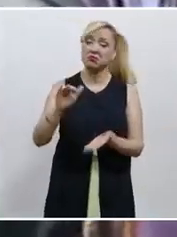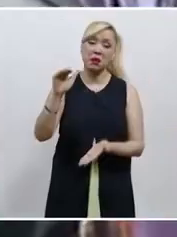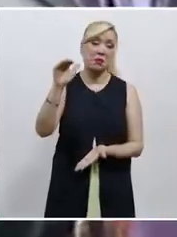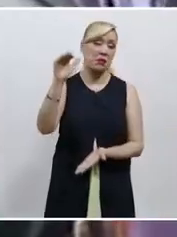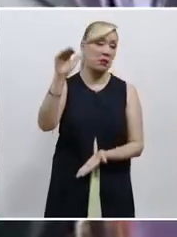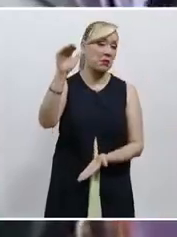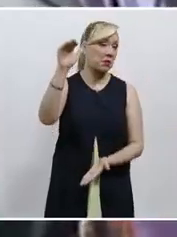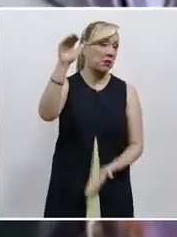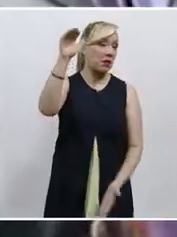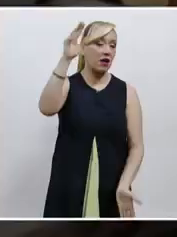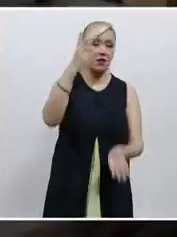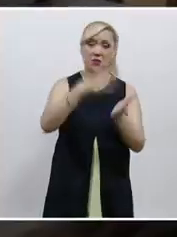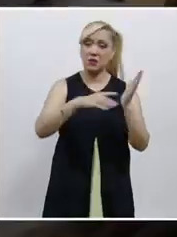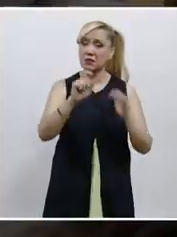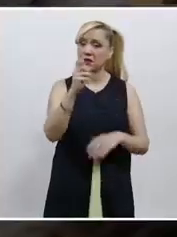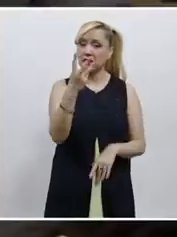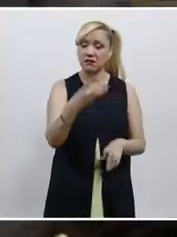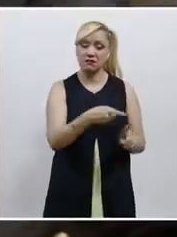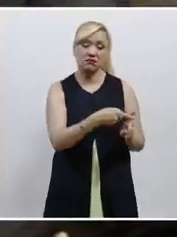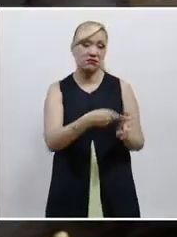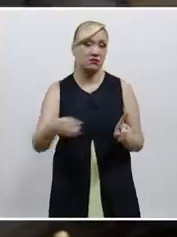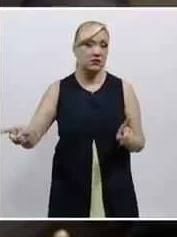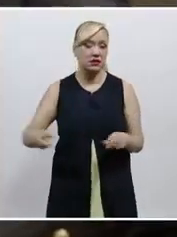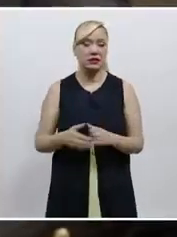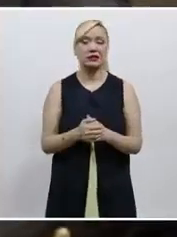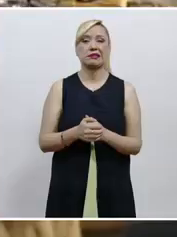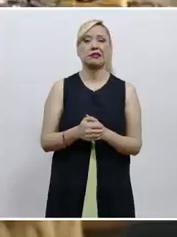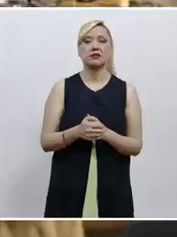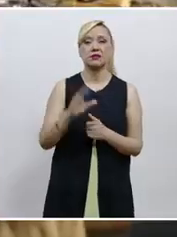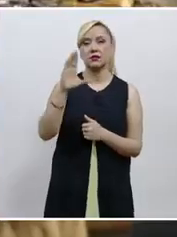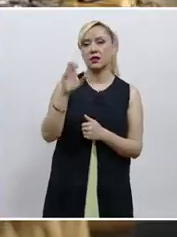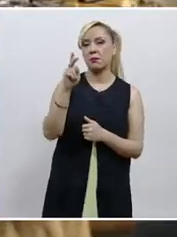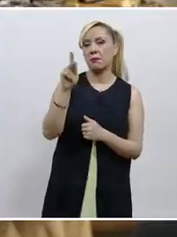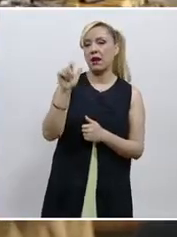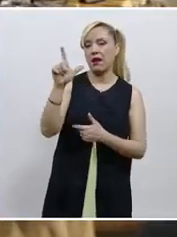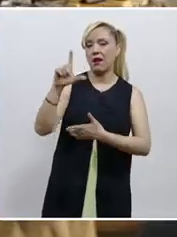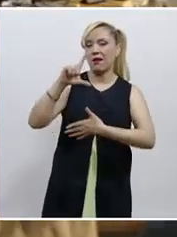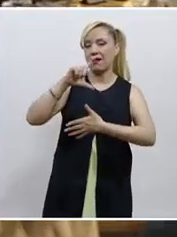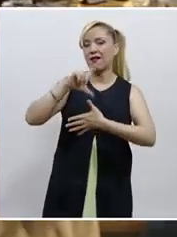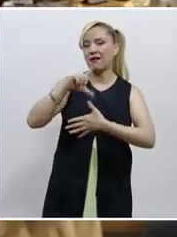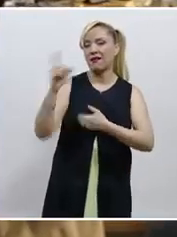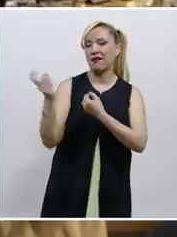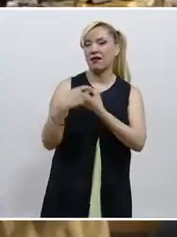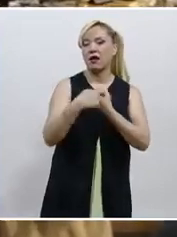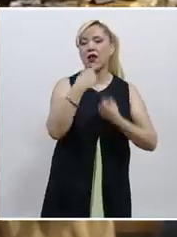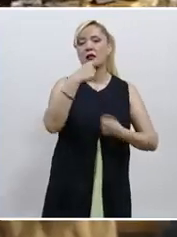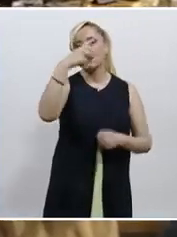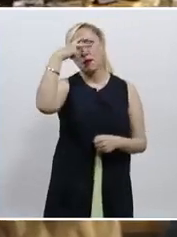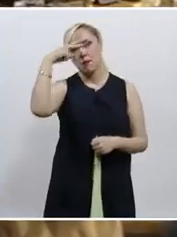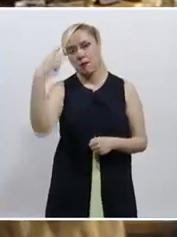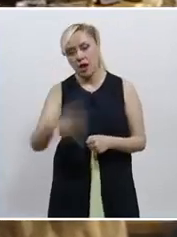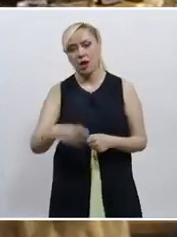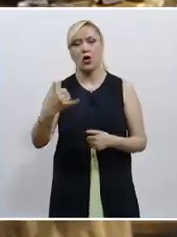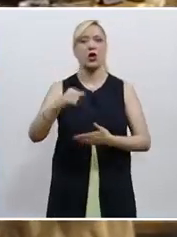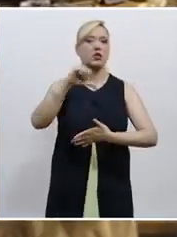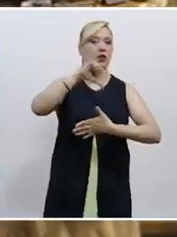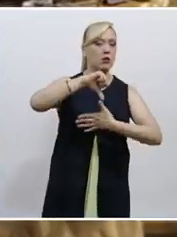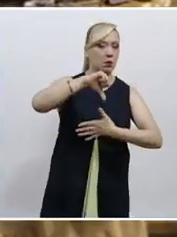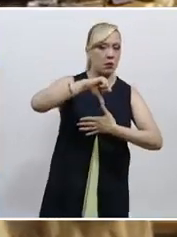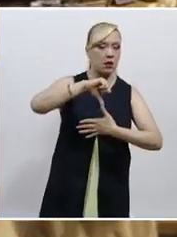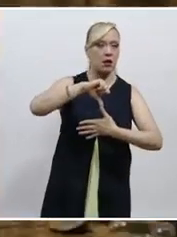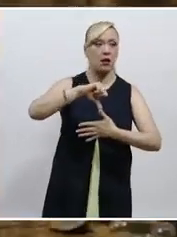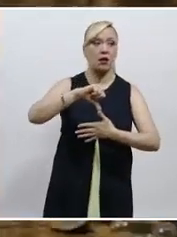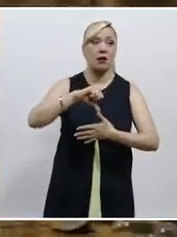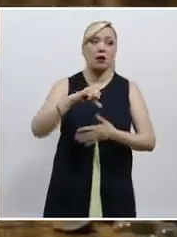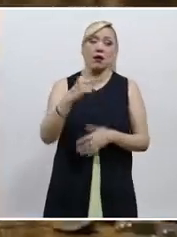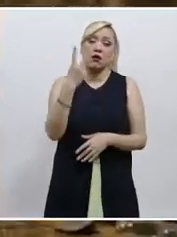del 2023. La CEPAL pronosticó que el grupo conformado por México y Centroamérica